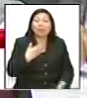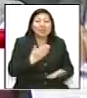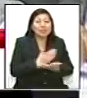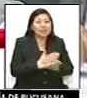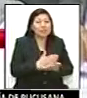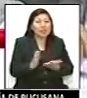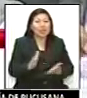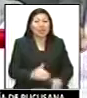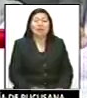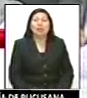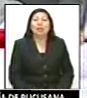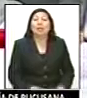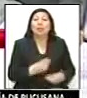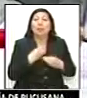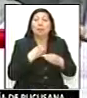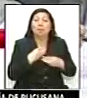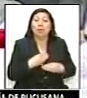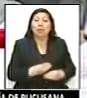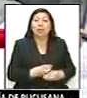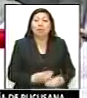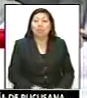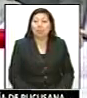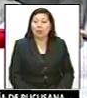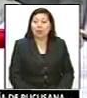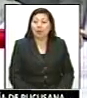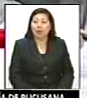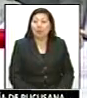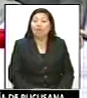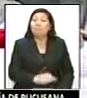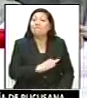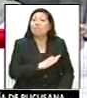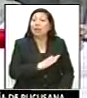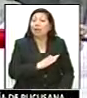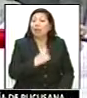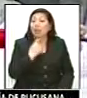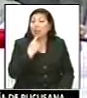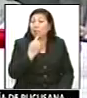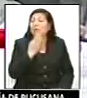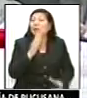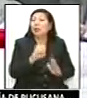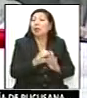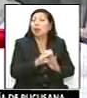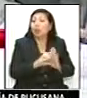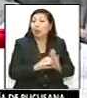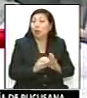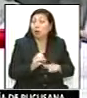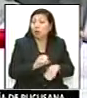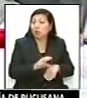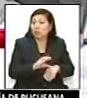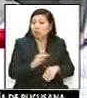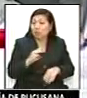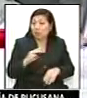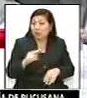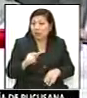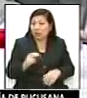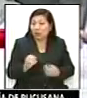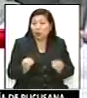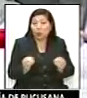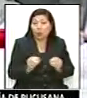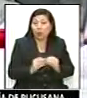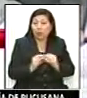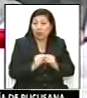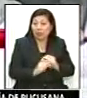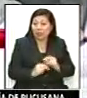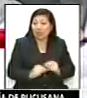¿quién puede destituir a los miembros de la Fiscalía, según la Constitución? Es el Consejo Nacional de la Magistratura, la Junta Nacional de